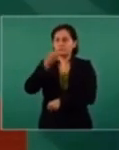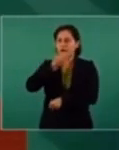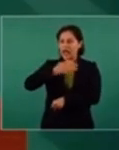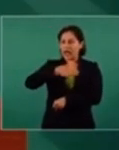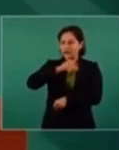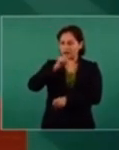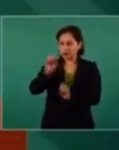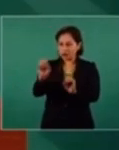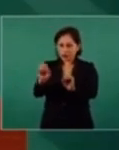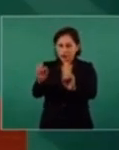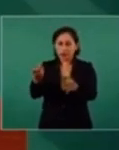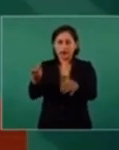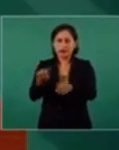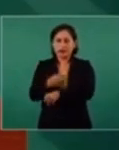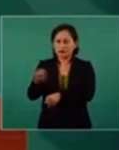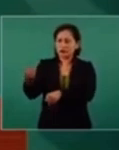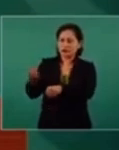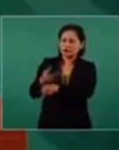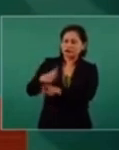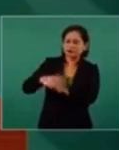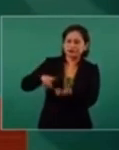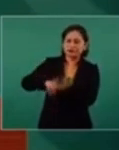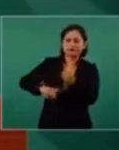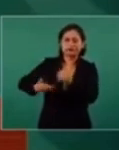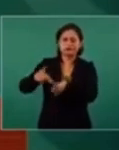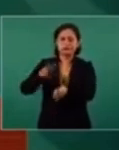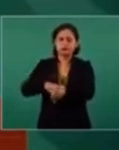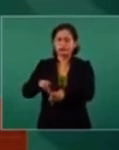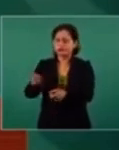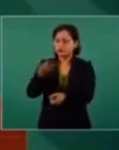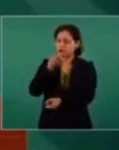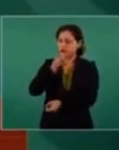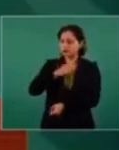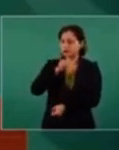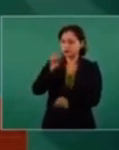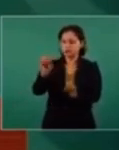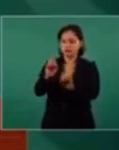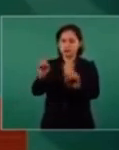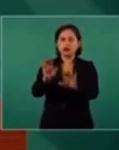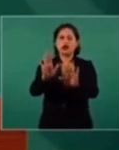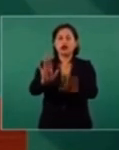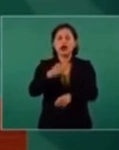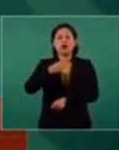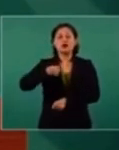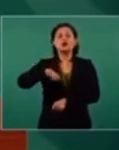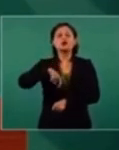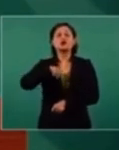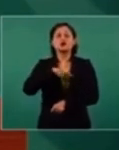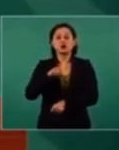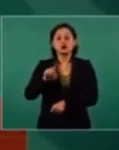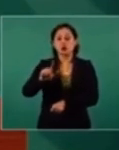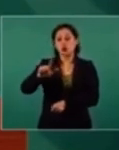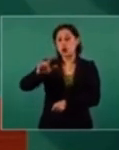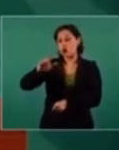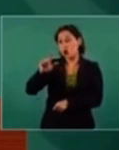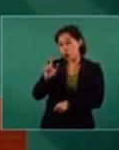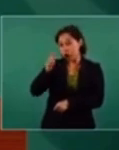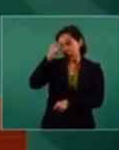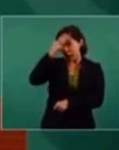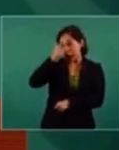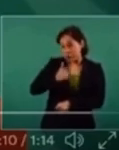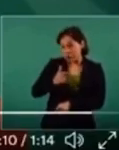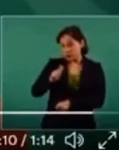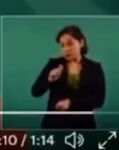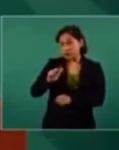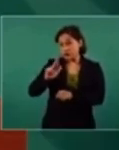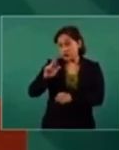estaba sucediendo si no hubiéramos evacuado el centro de tula en la madrugada del lunes para amanecer martes